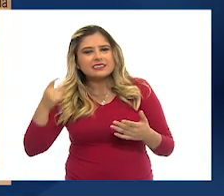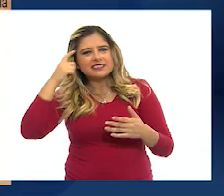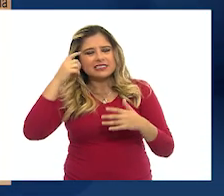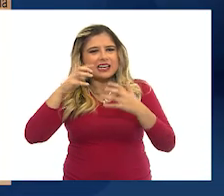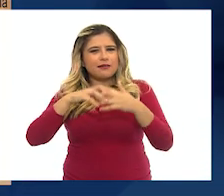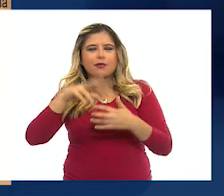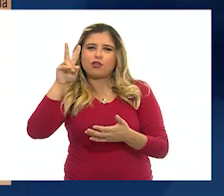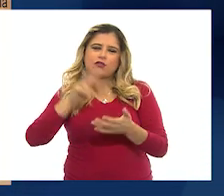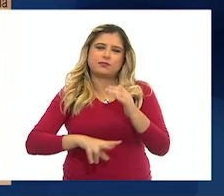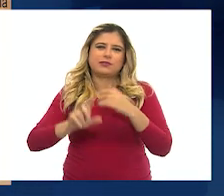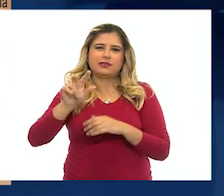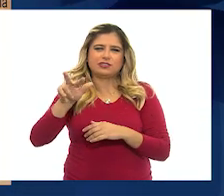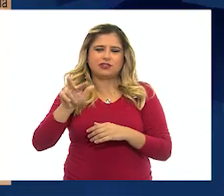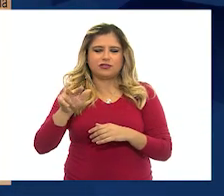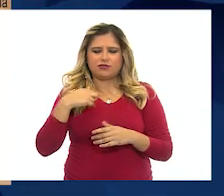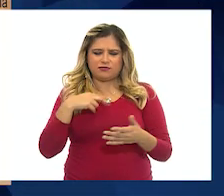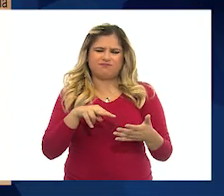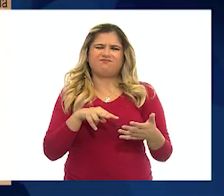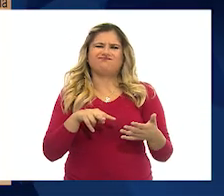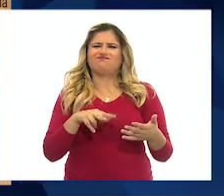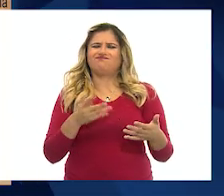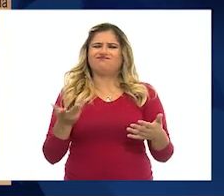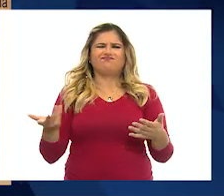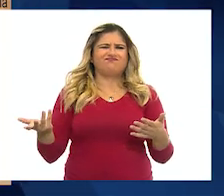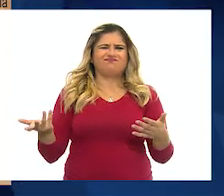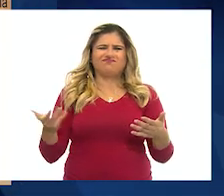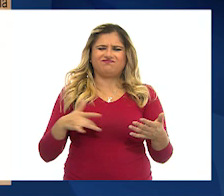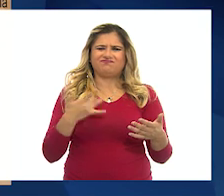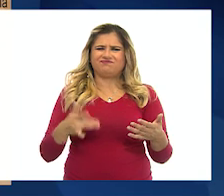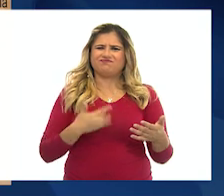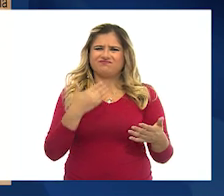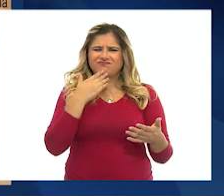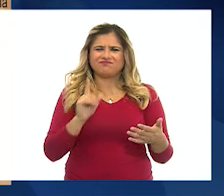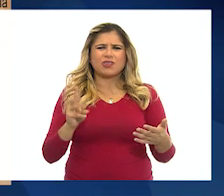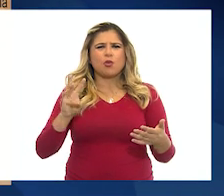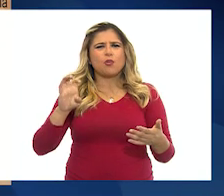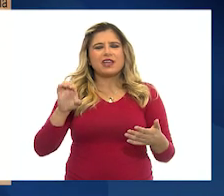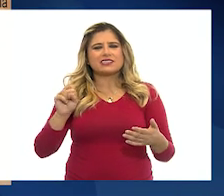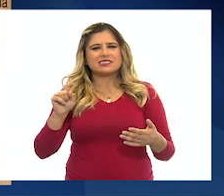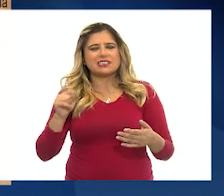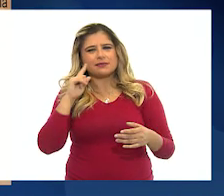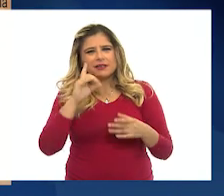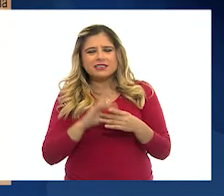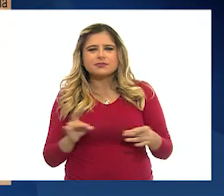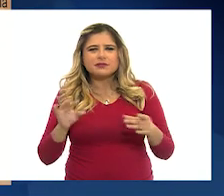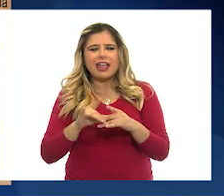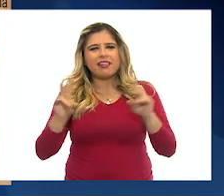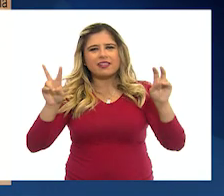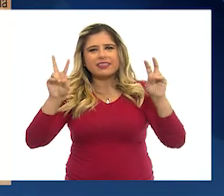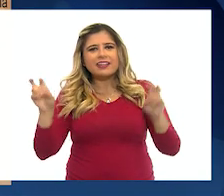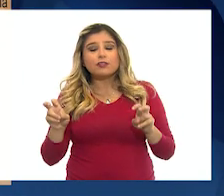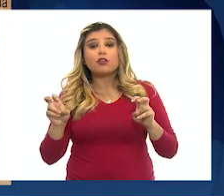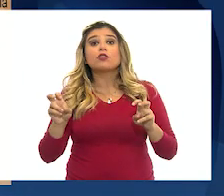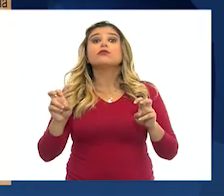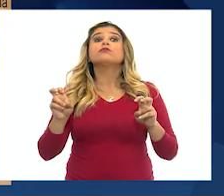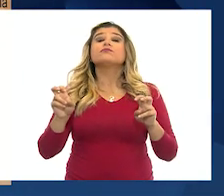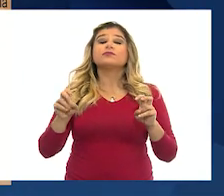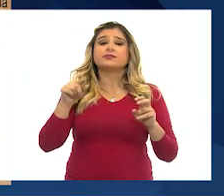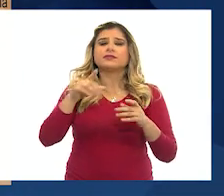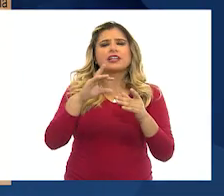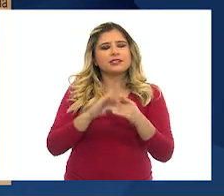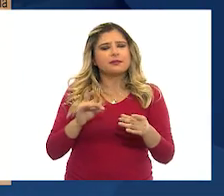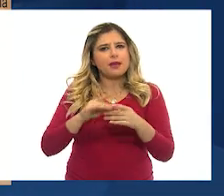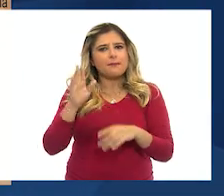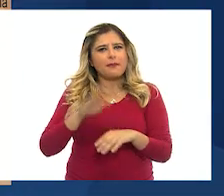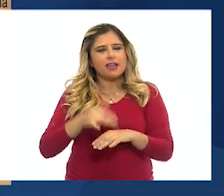23, 2018, me decepcionó. El artículo de West no responde la cuestión que se plantea en el título. En cambio, explica